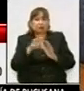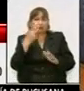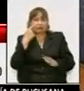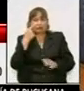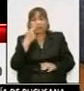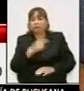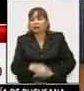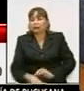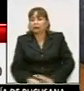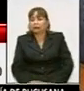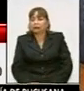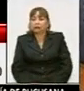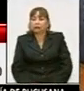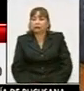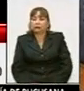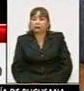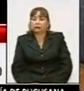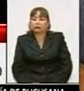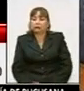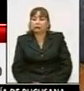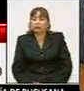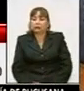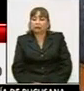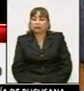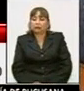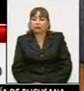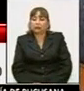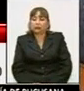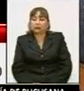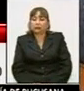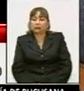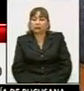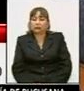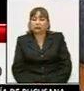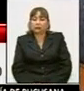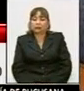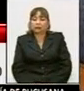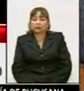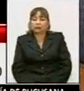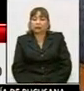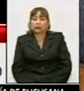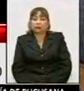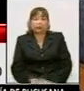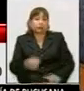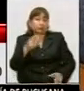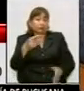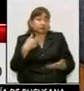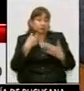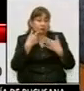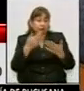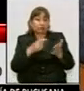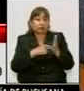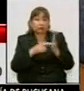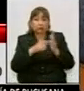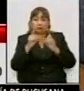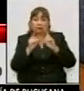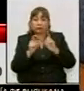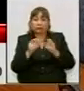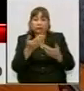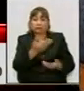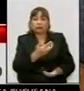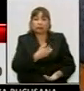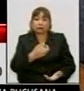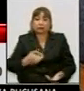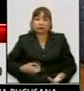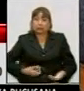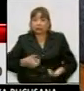amistad. ¿Podría señalar si usted cuenta con, y preguntarle al señor presidente